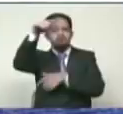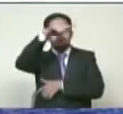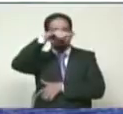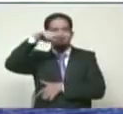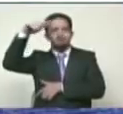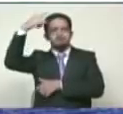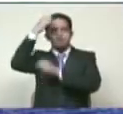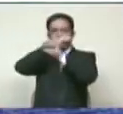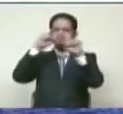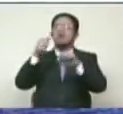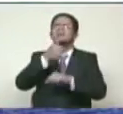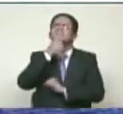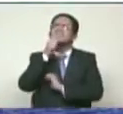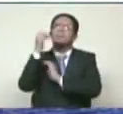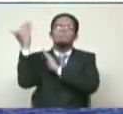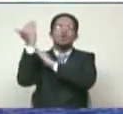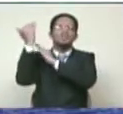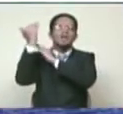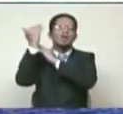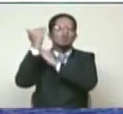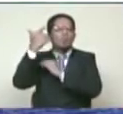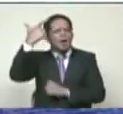¿Quién me protegió?